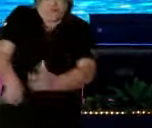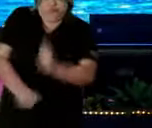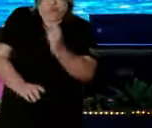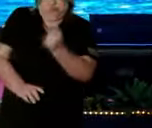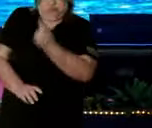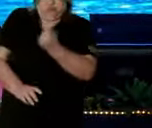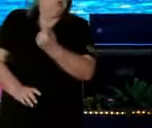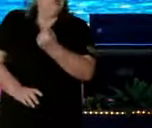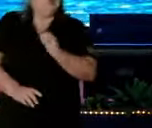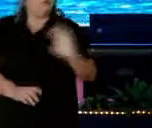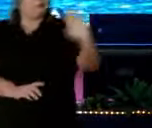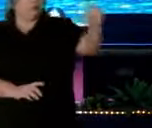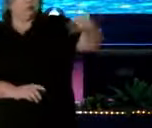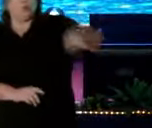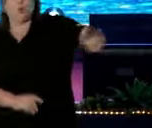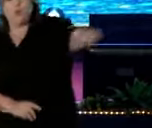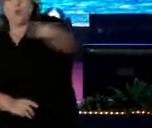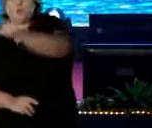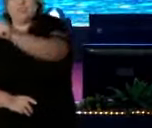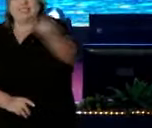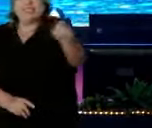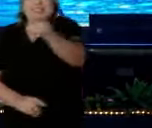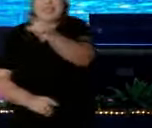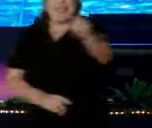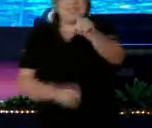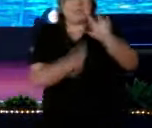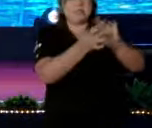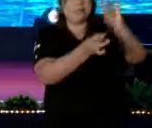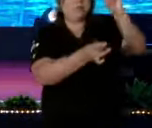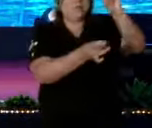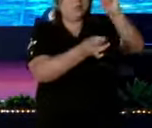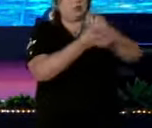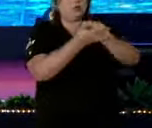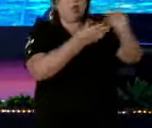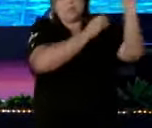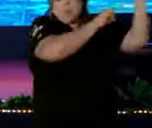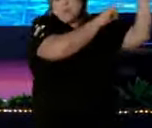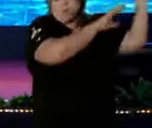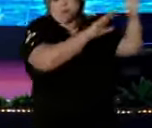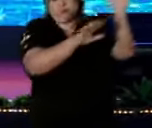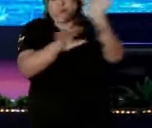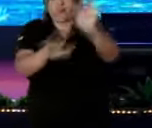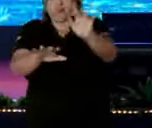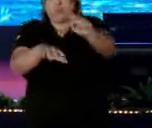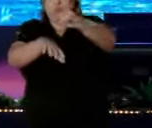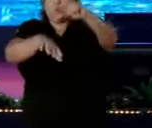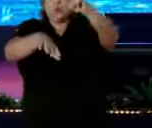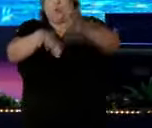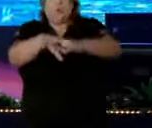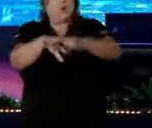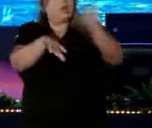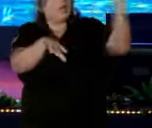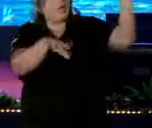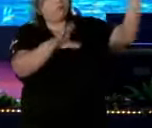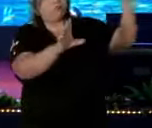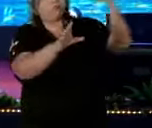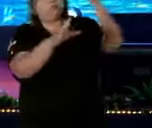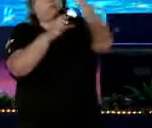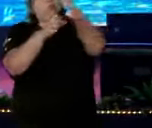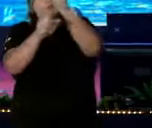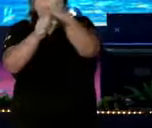y revestidos de un poder sobrenatural. Recibiréis poder cuando